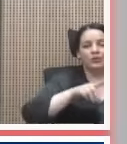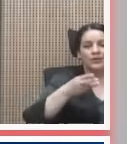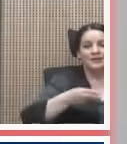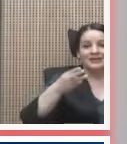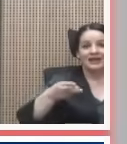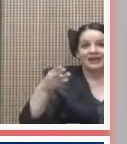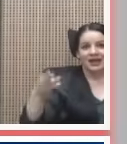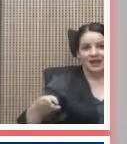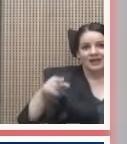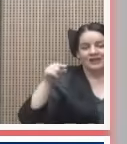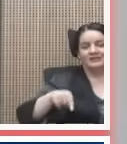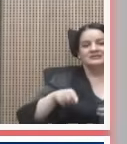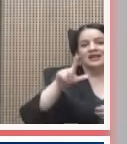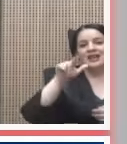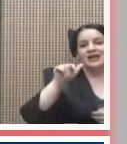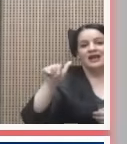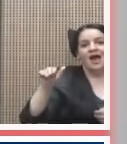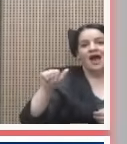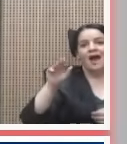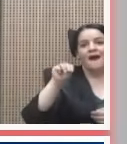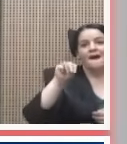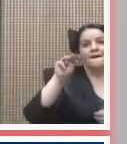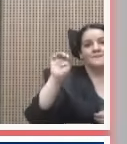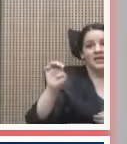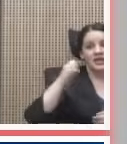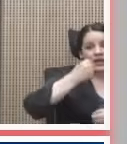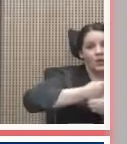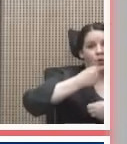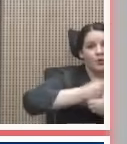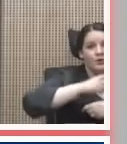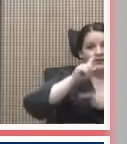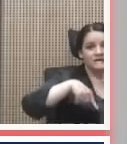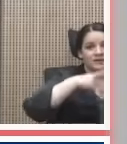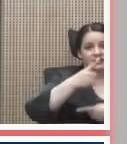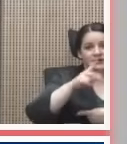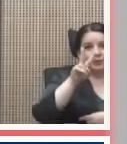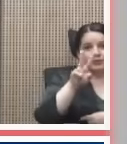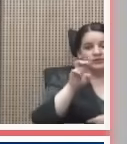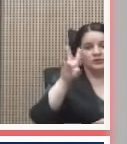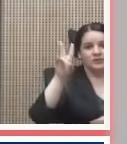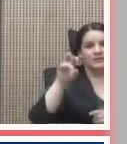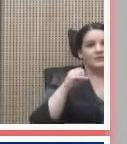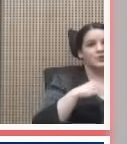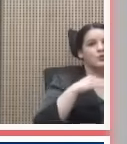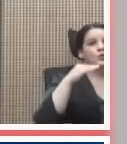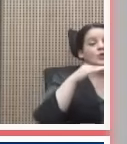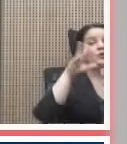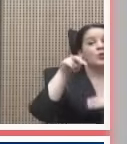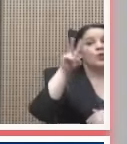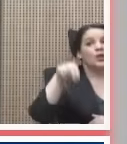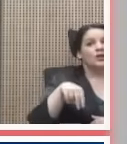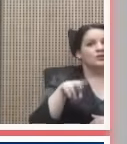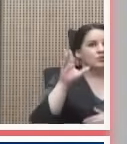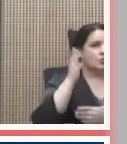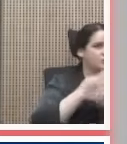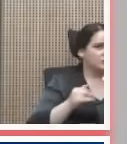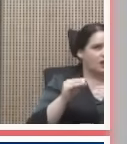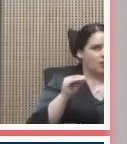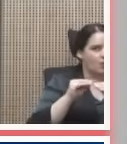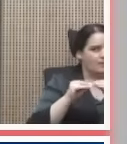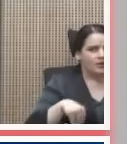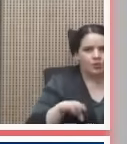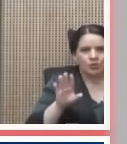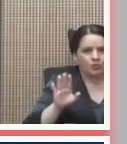se va a hacer por 270 millones de colones no es cosa menor. Y entonces nosotros pusimos una moción que